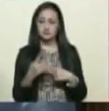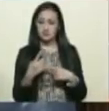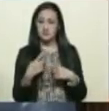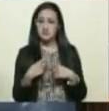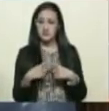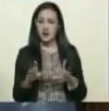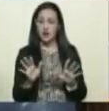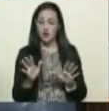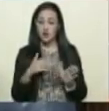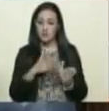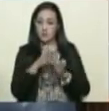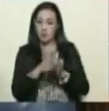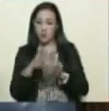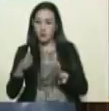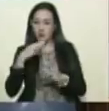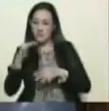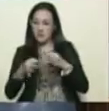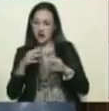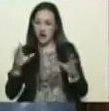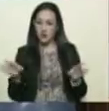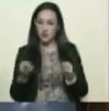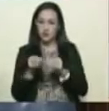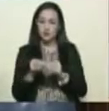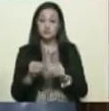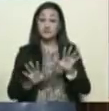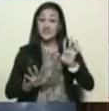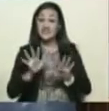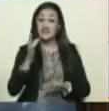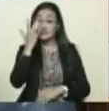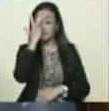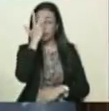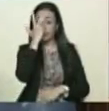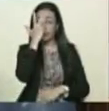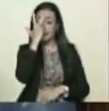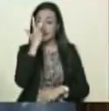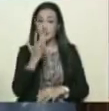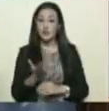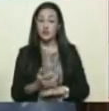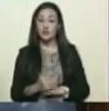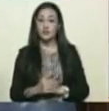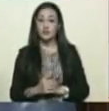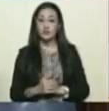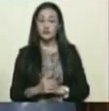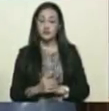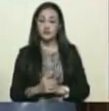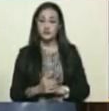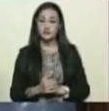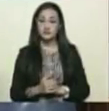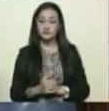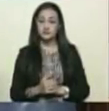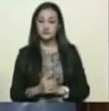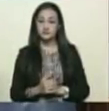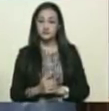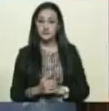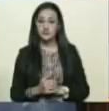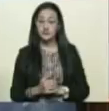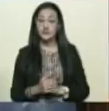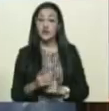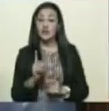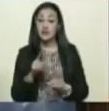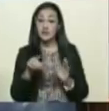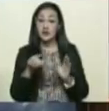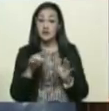secuenciar el 15 de febrero solicitaron el levantamiento de las medidas